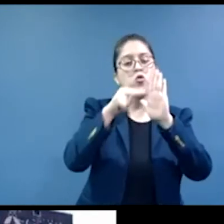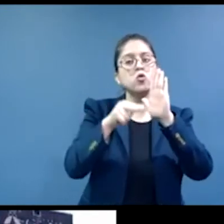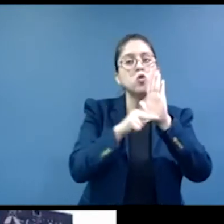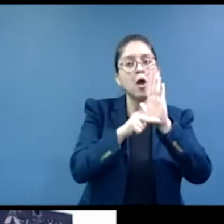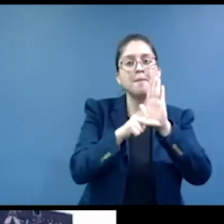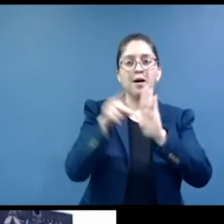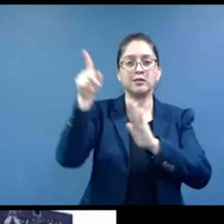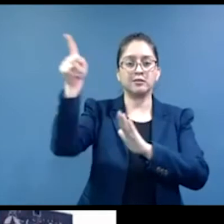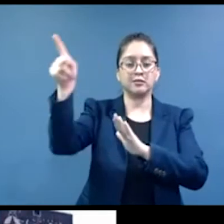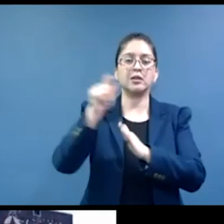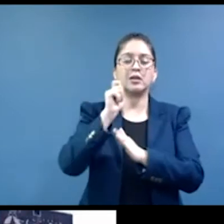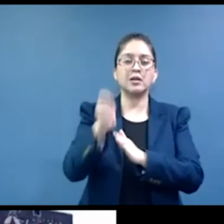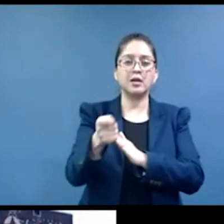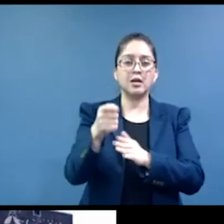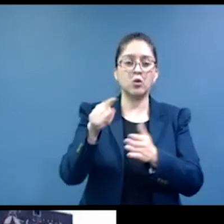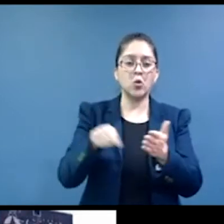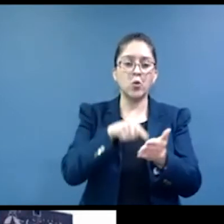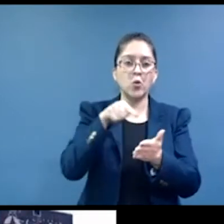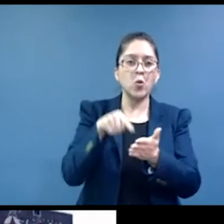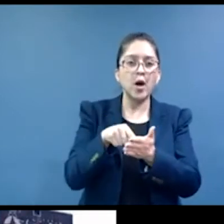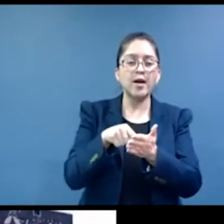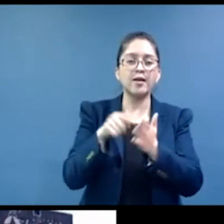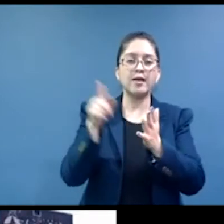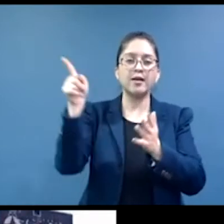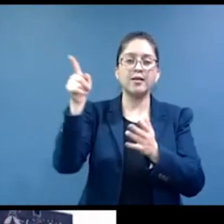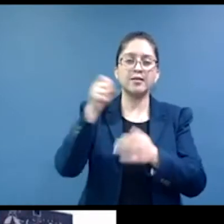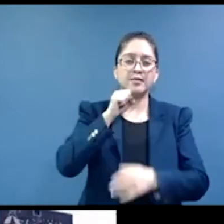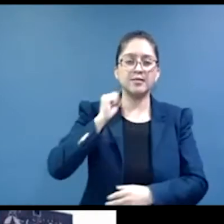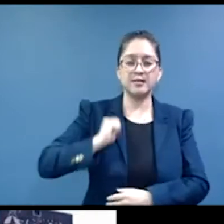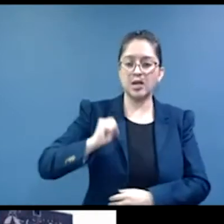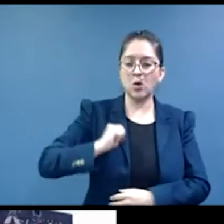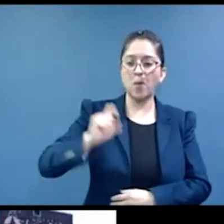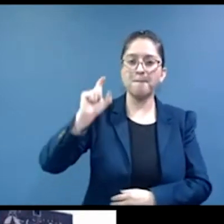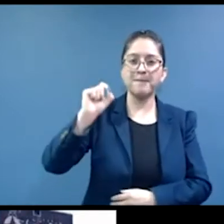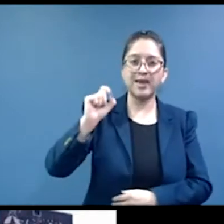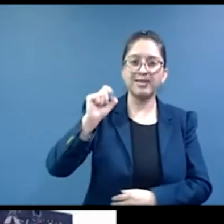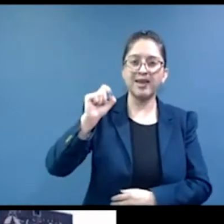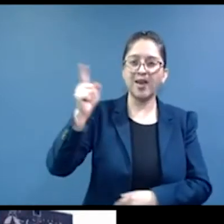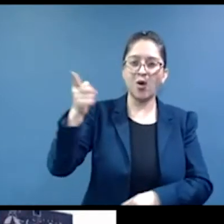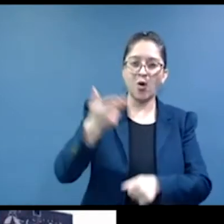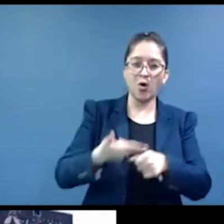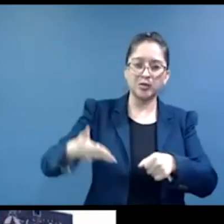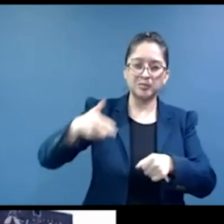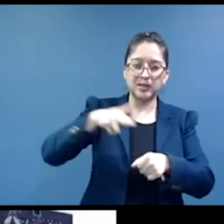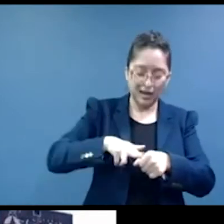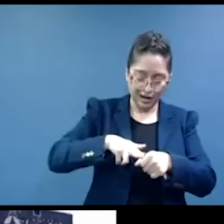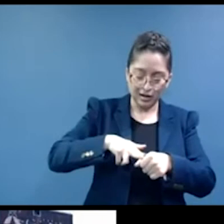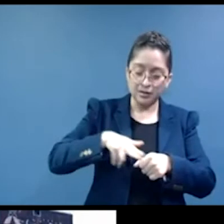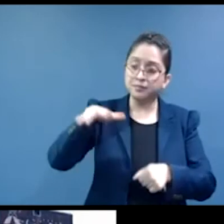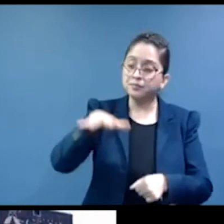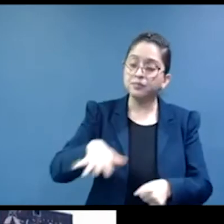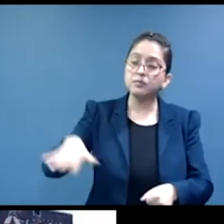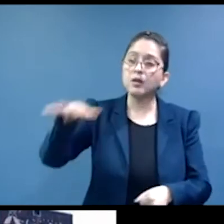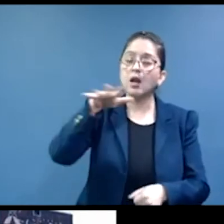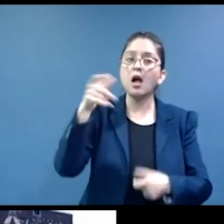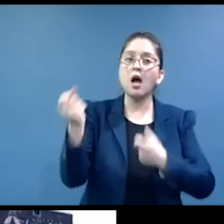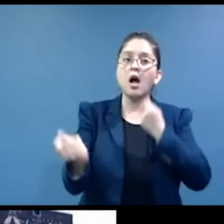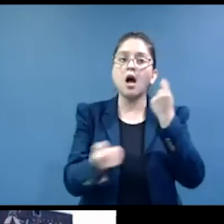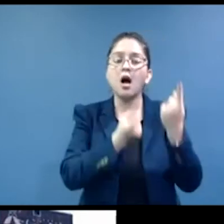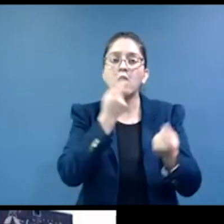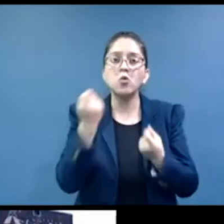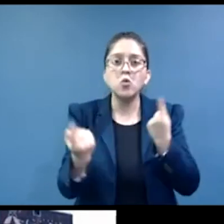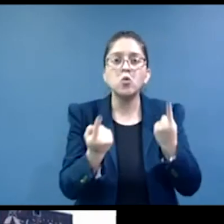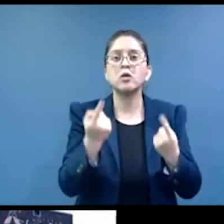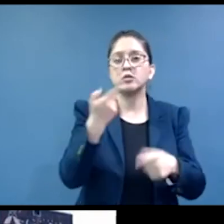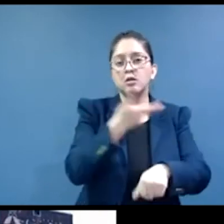Se ordena el acceso para María Teresa, lo cual también toda la etapa de cumplimiento, como todos los juicios, son